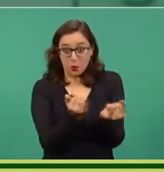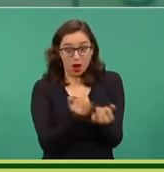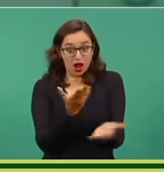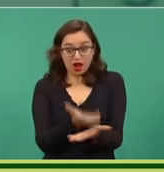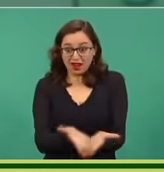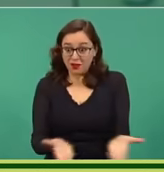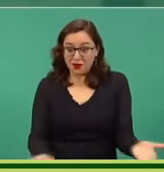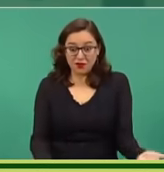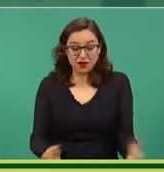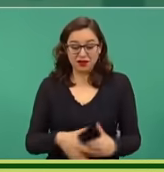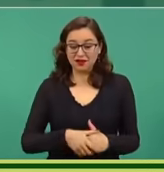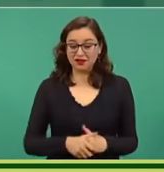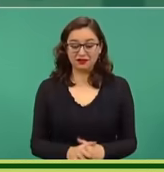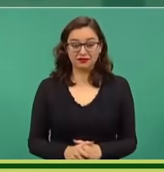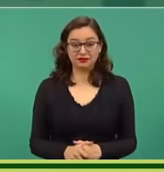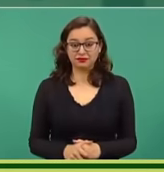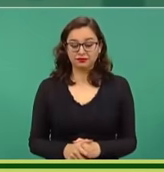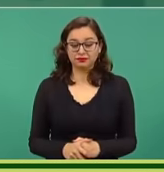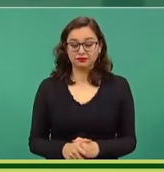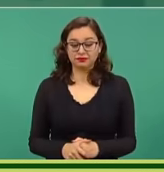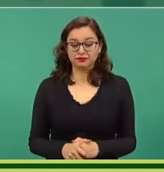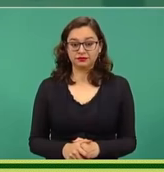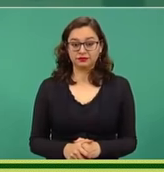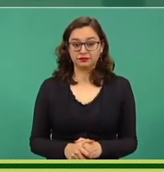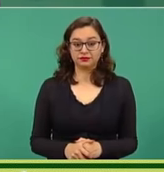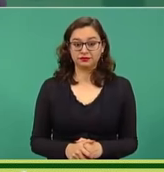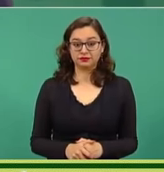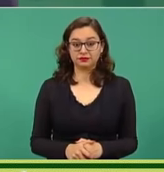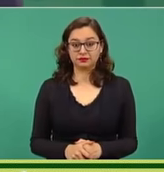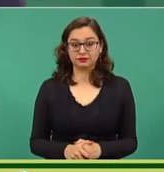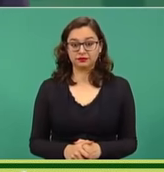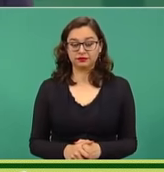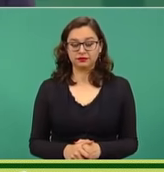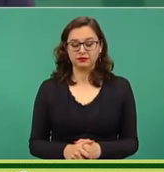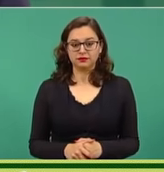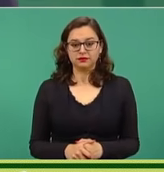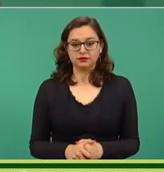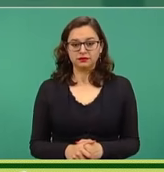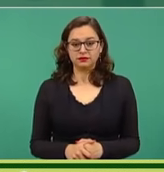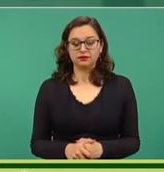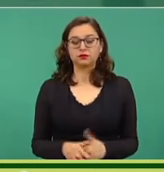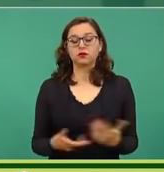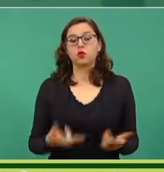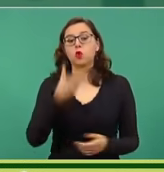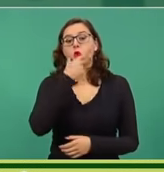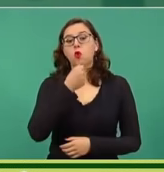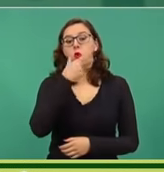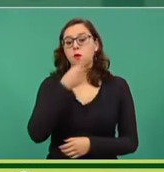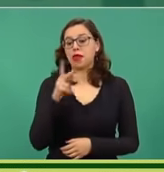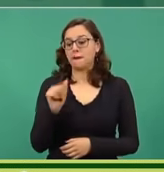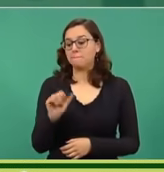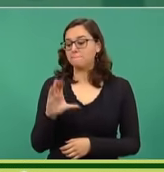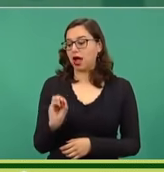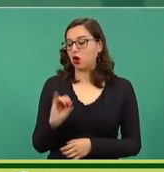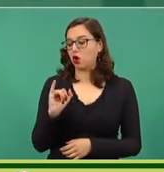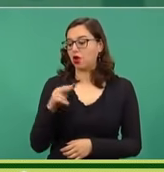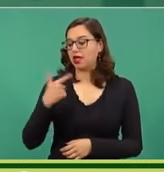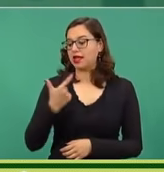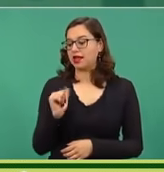hizo en un recuento de estos insultos paco ignacio taibo pero